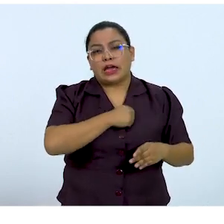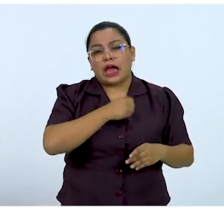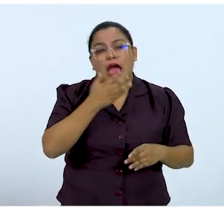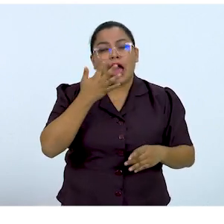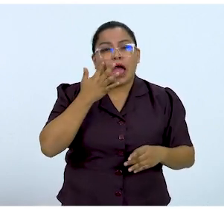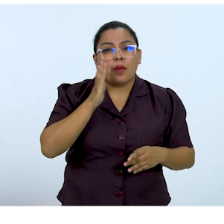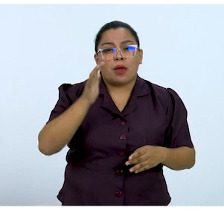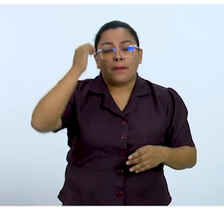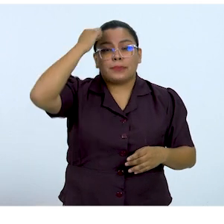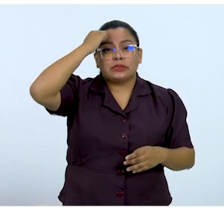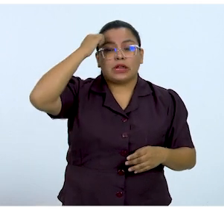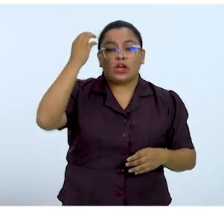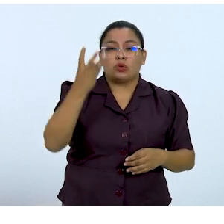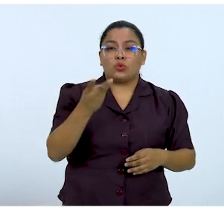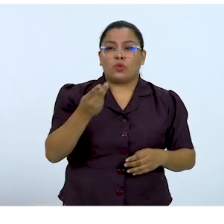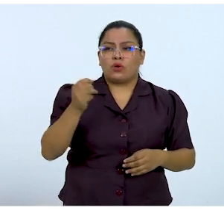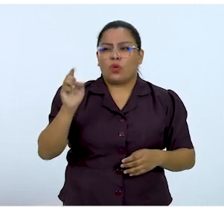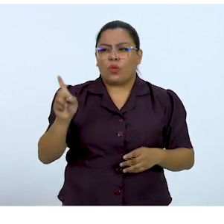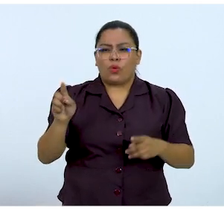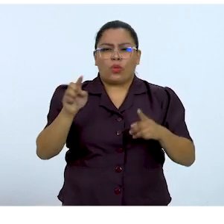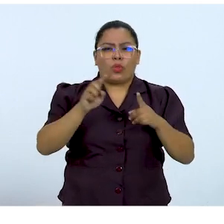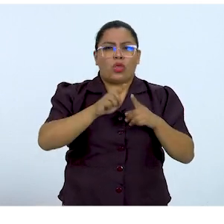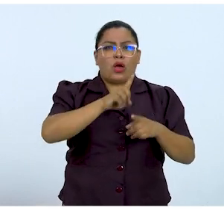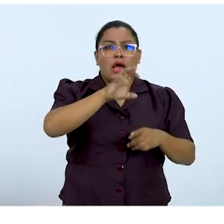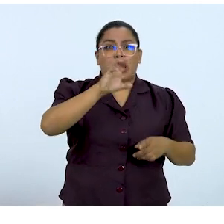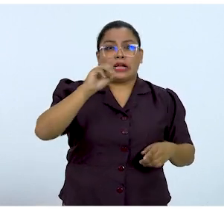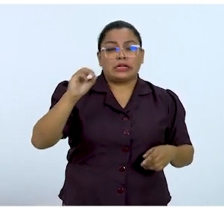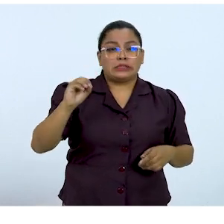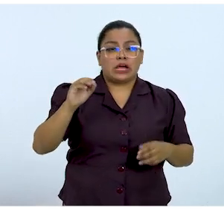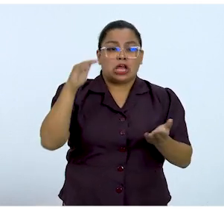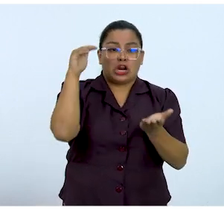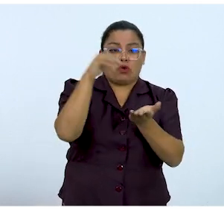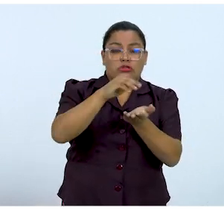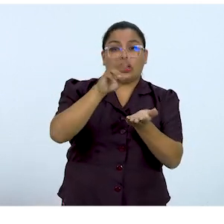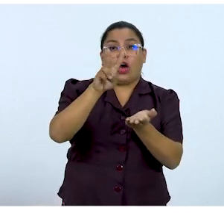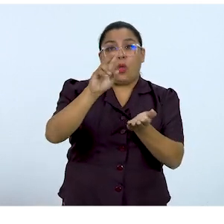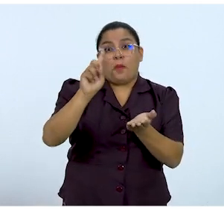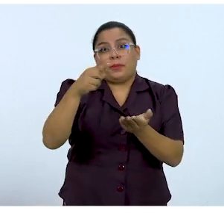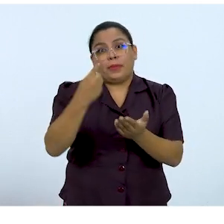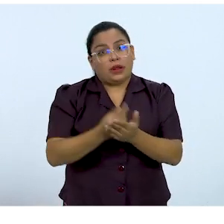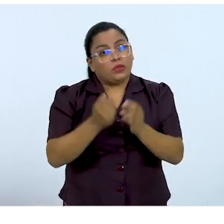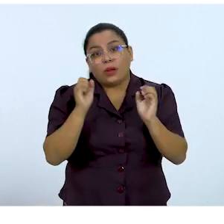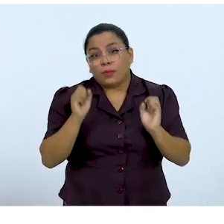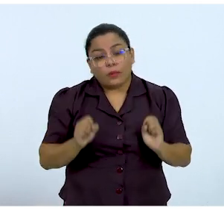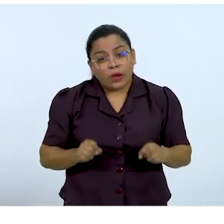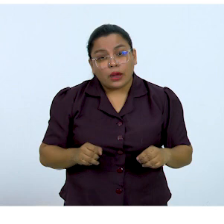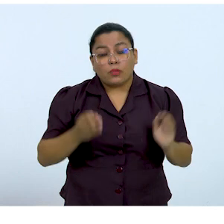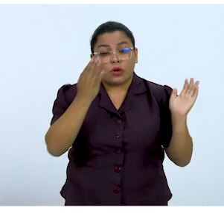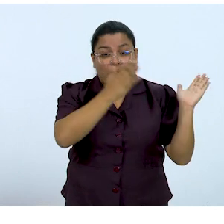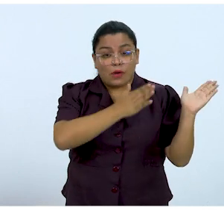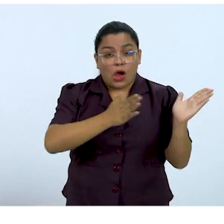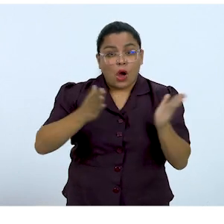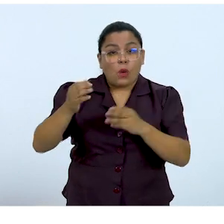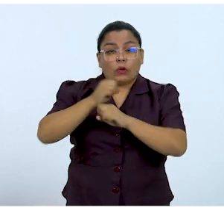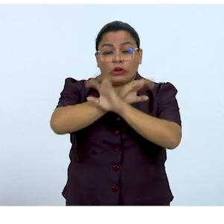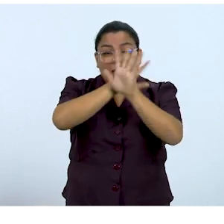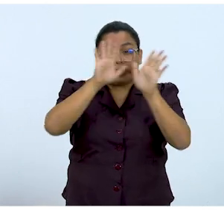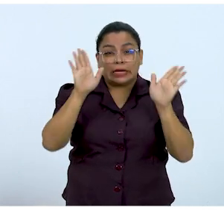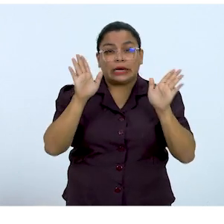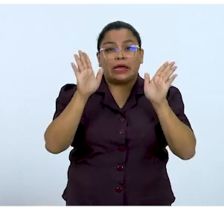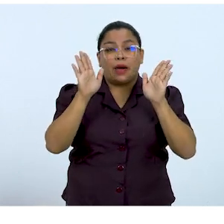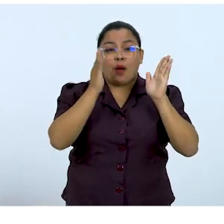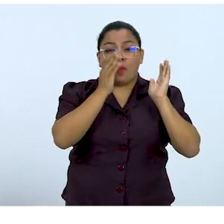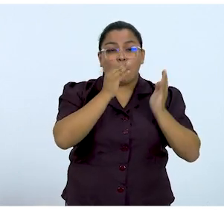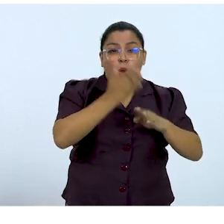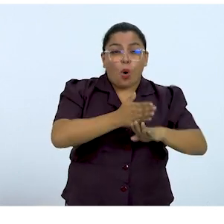tareas como, por ejemplo, aprenderse los números del 1 al 100 durante la unidad 2 de primer grado, pues tendrás claridad que es